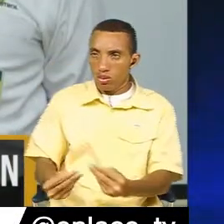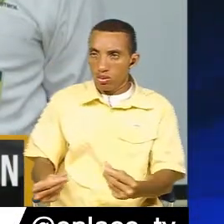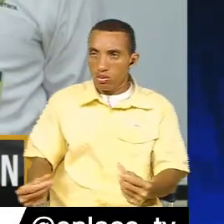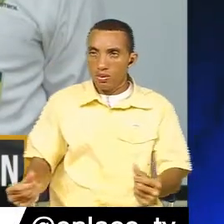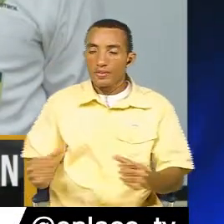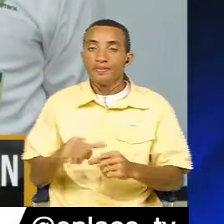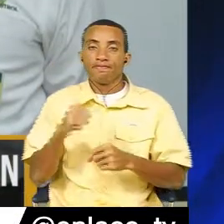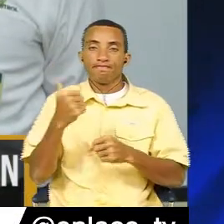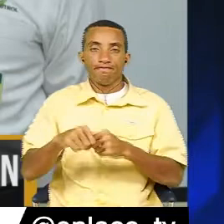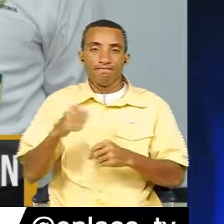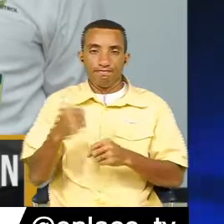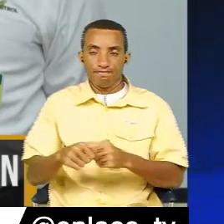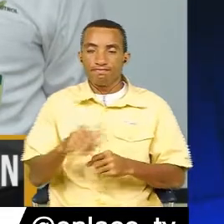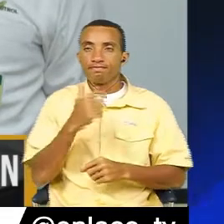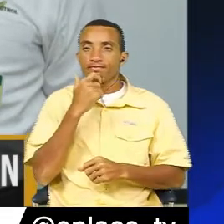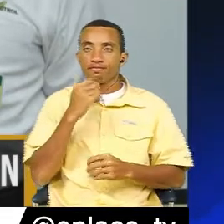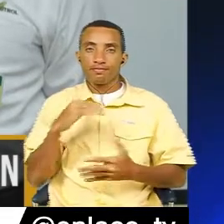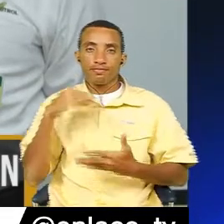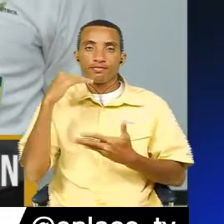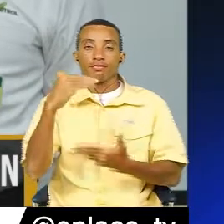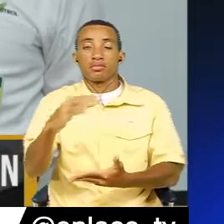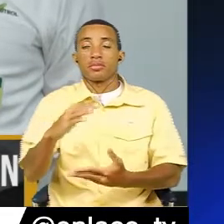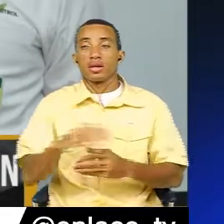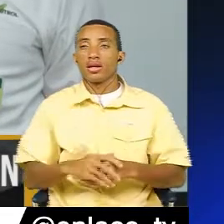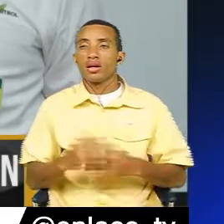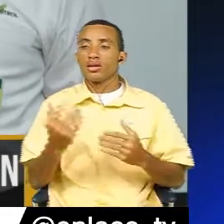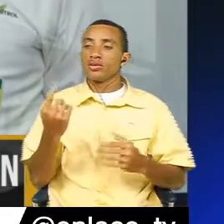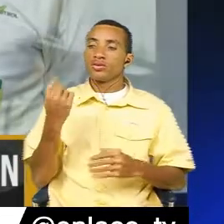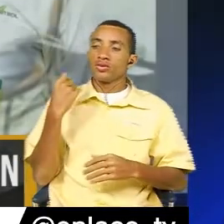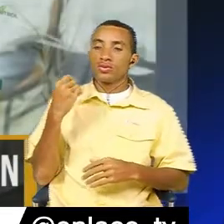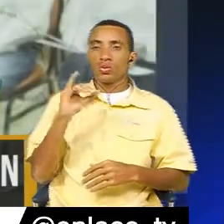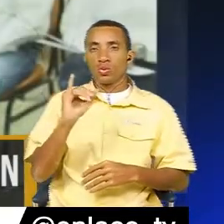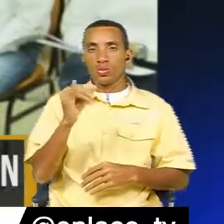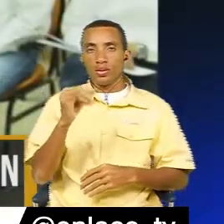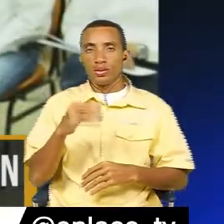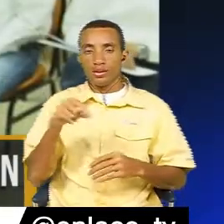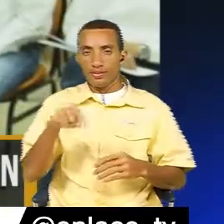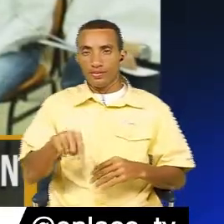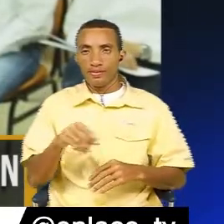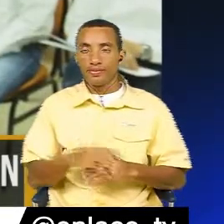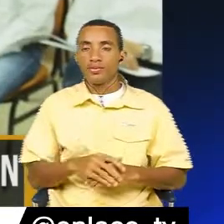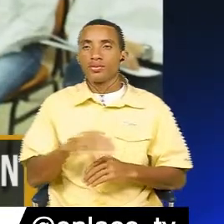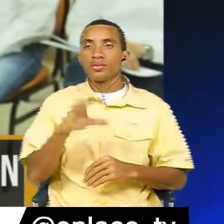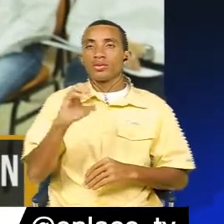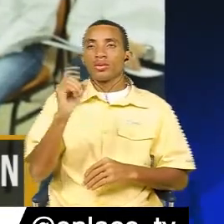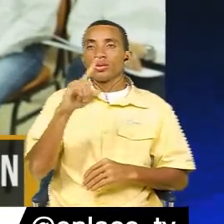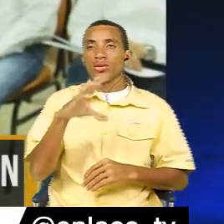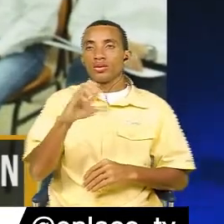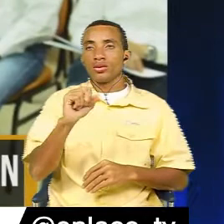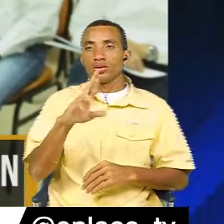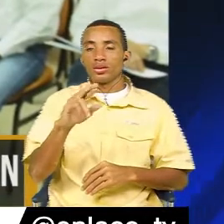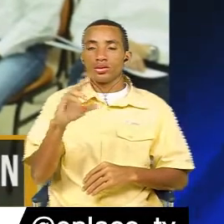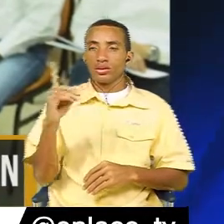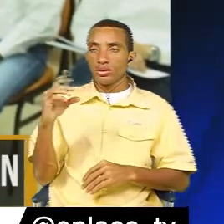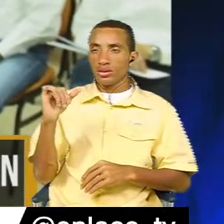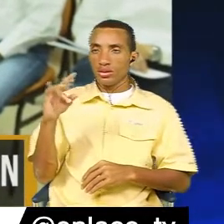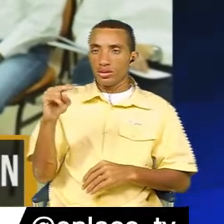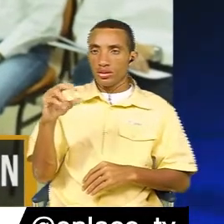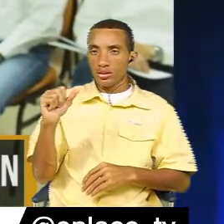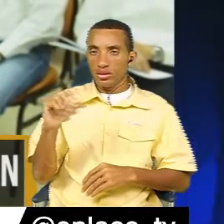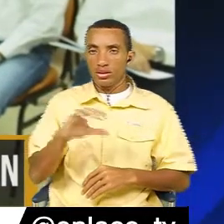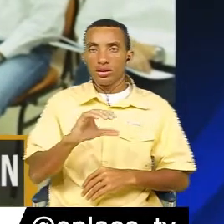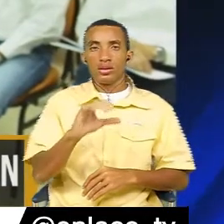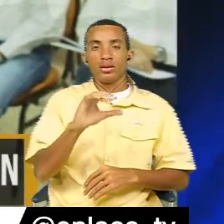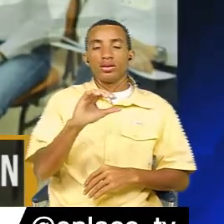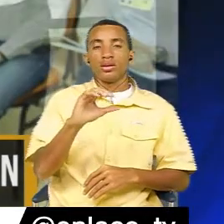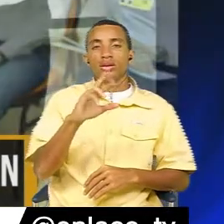a la Innovación en la Región Central durante la ceremonia realizada este jueves en Barranca Bermeja. Óscar Iván Jiménez, Diana Carolina Castañeda, Jonathan Ricardo